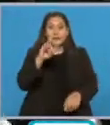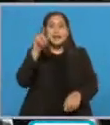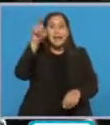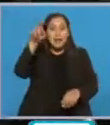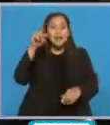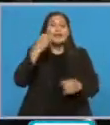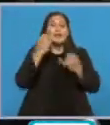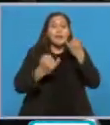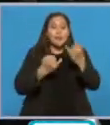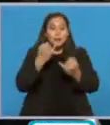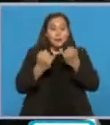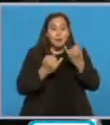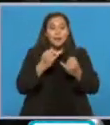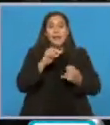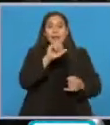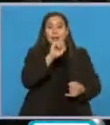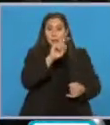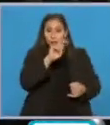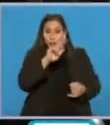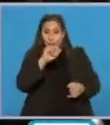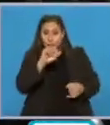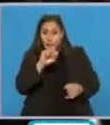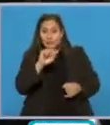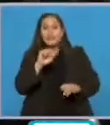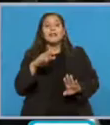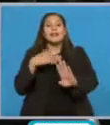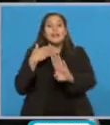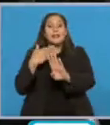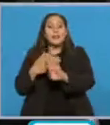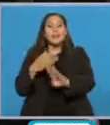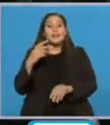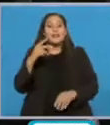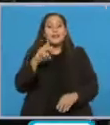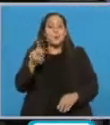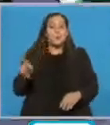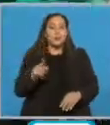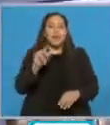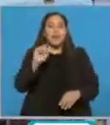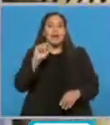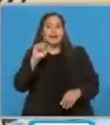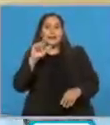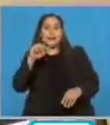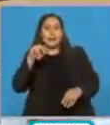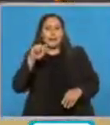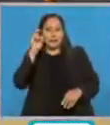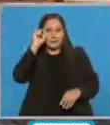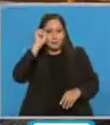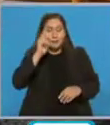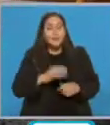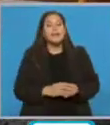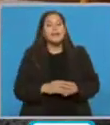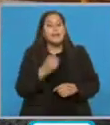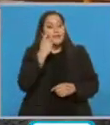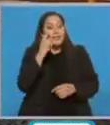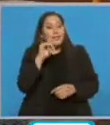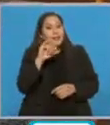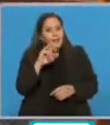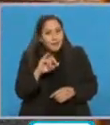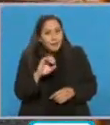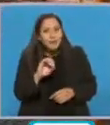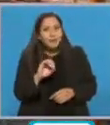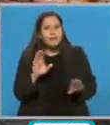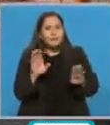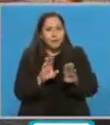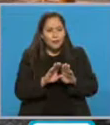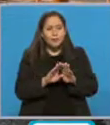jugaba el Asturias y el equipo del pueblo, el Atlante. Fíjese, tío Alberto, lo que son las cosas todavía,